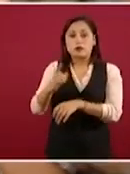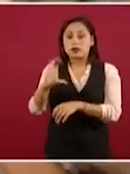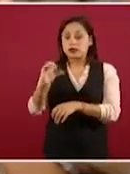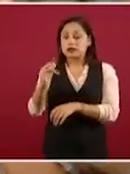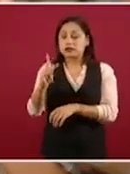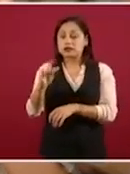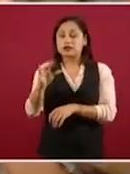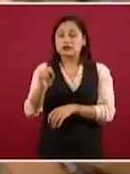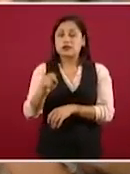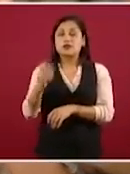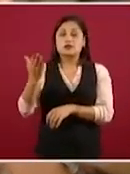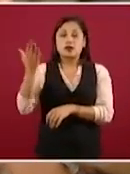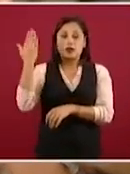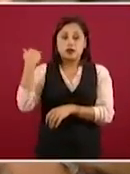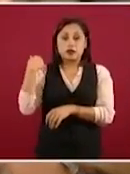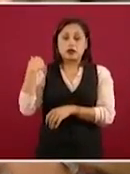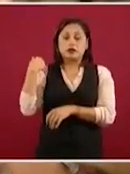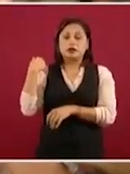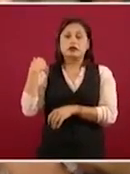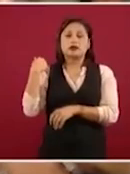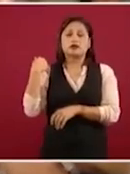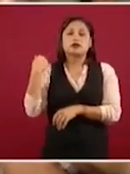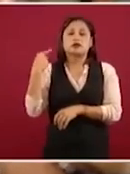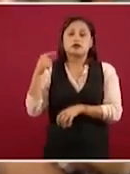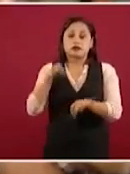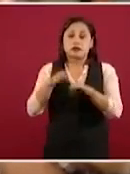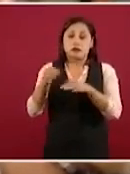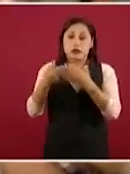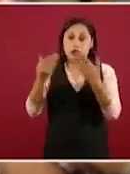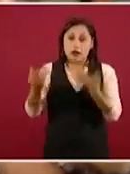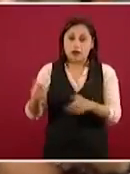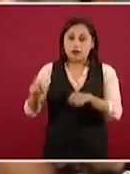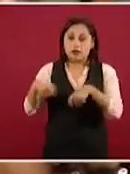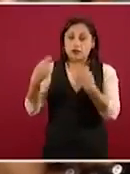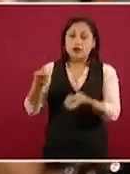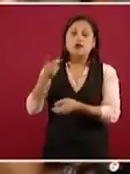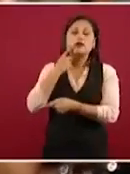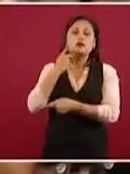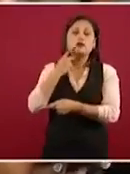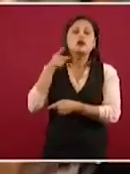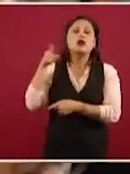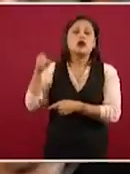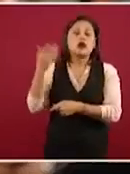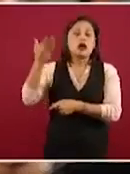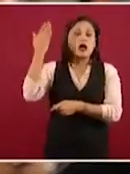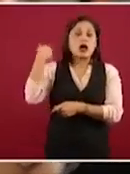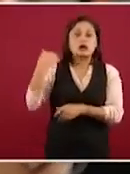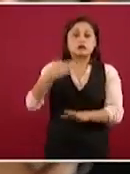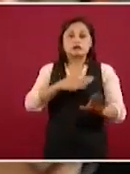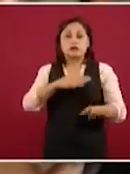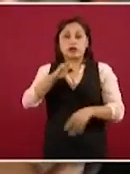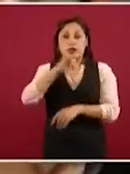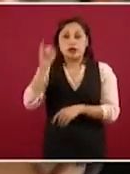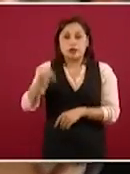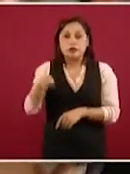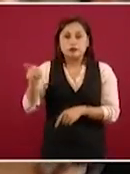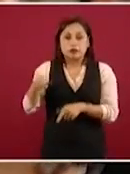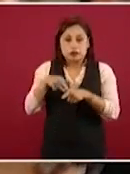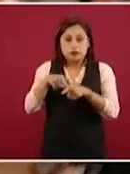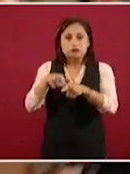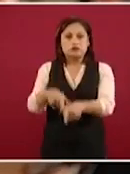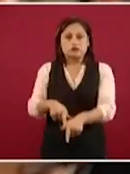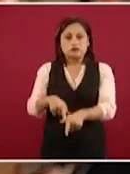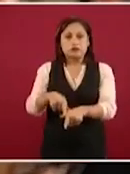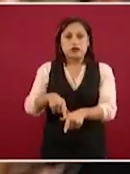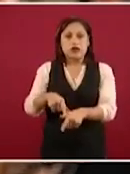pasado 1 de enero y pese a ello sigue manejando decisiones en el sindicato al grado de querer imponer